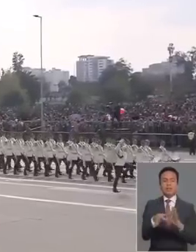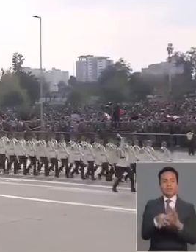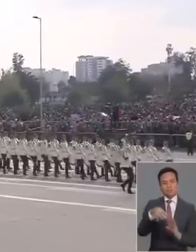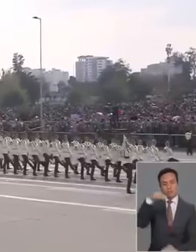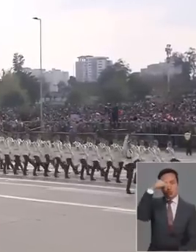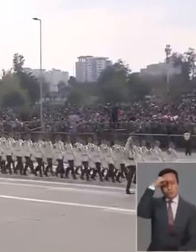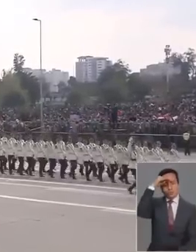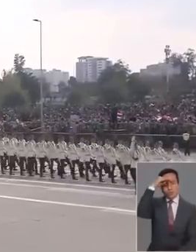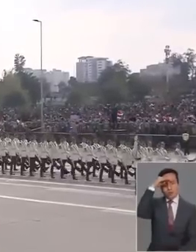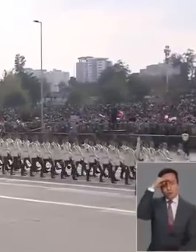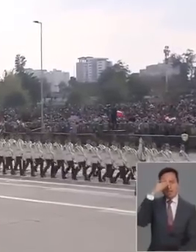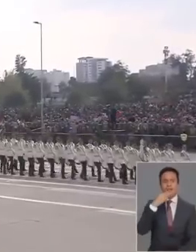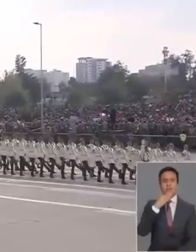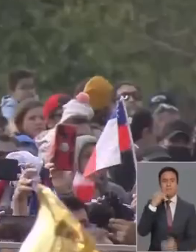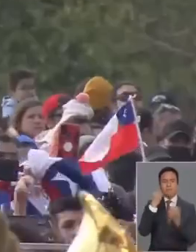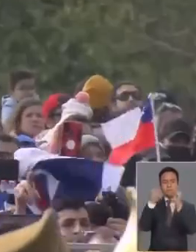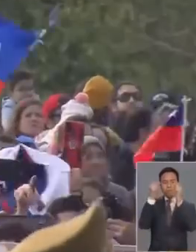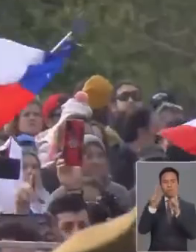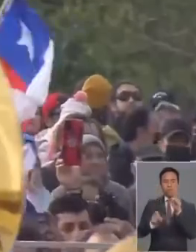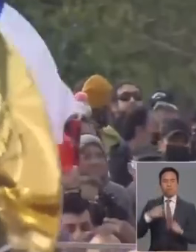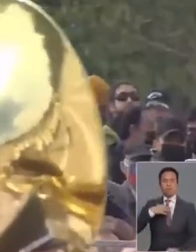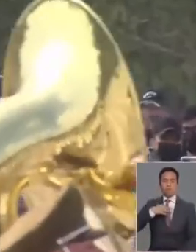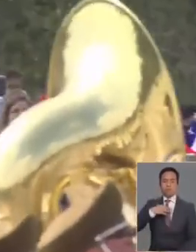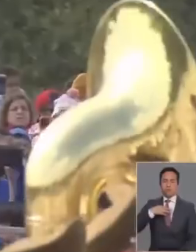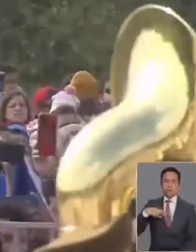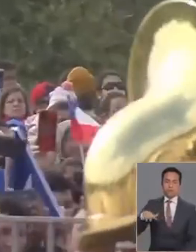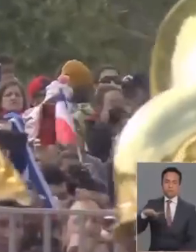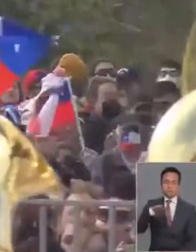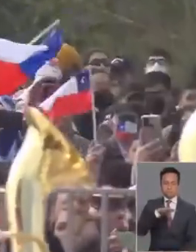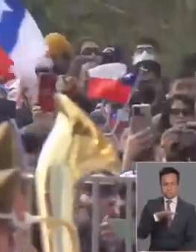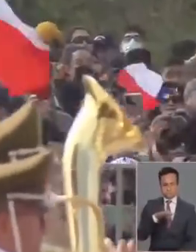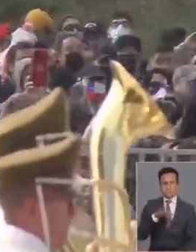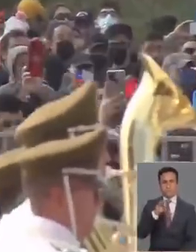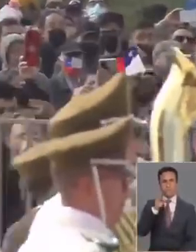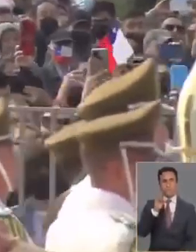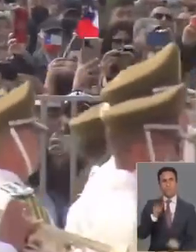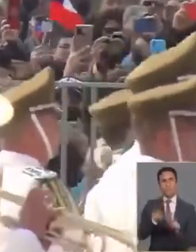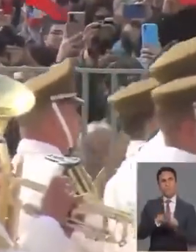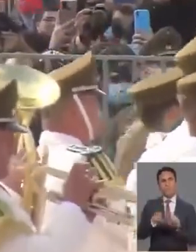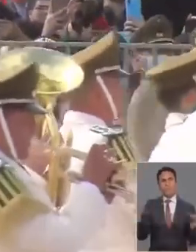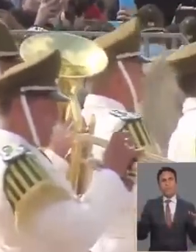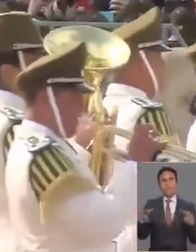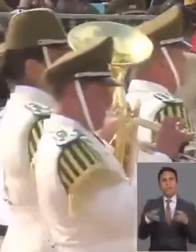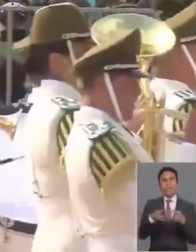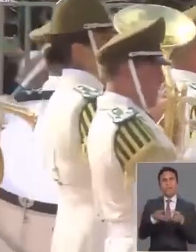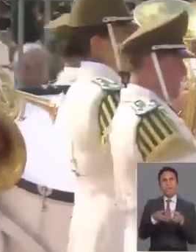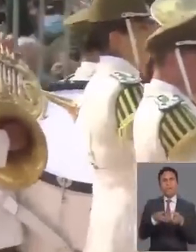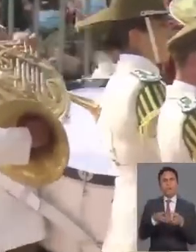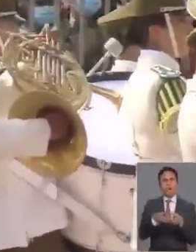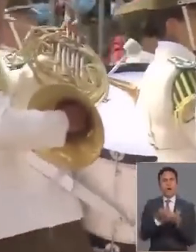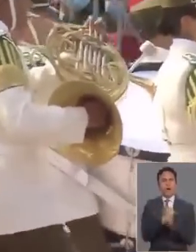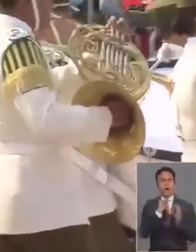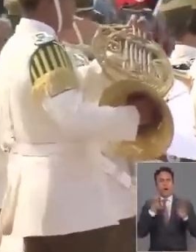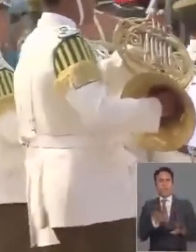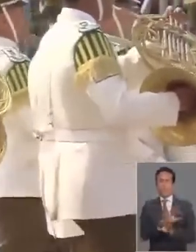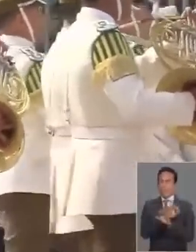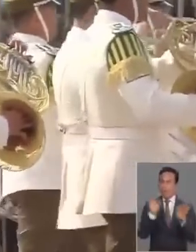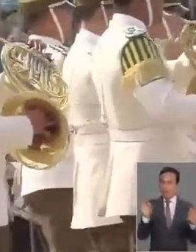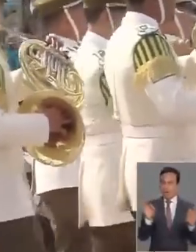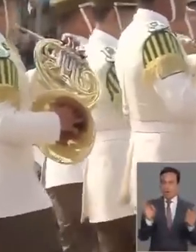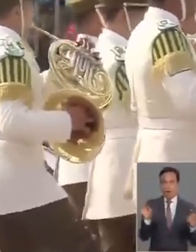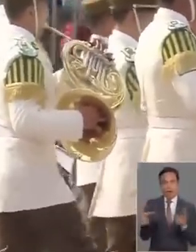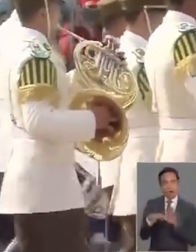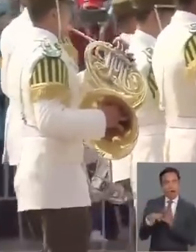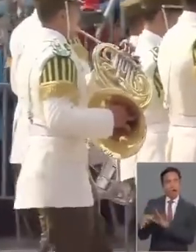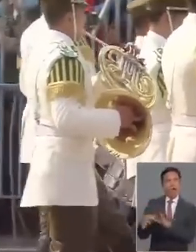¿cómo se podría decir? Que tienen como que mucha influencia también de ellos. Entonces pues aquí les ponen que está muy bien explicado, extraordinaria